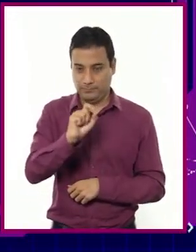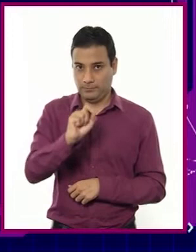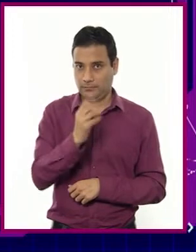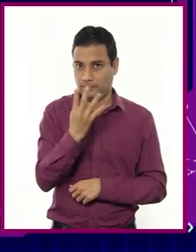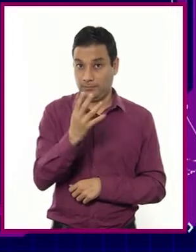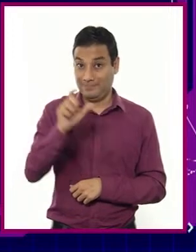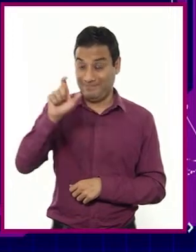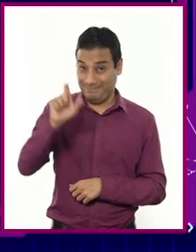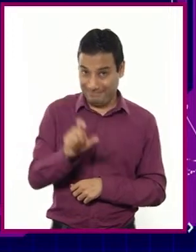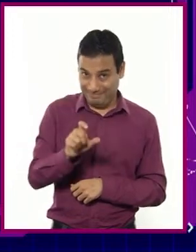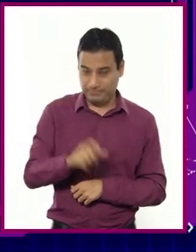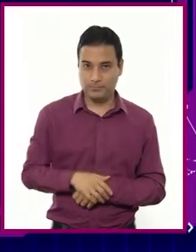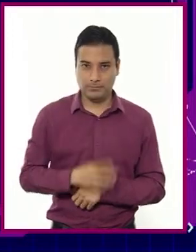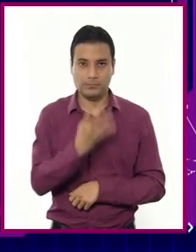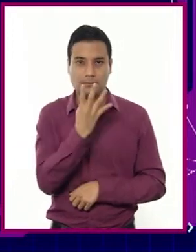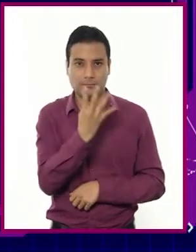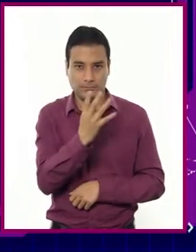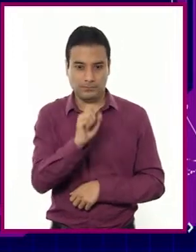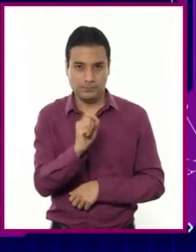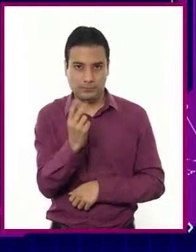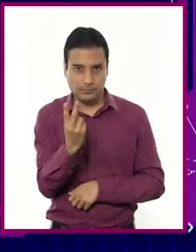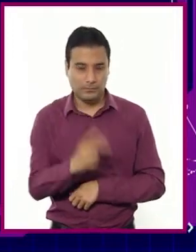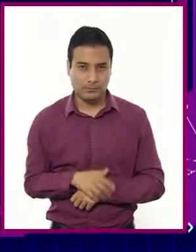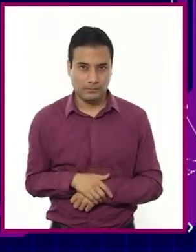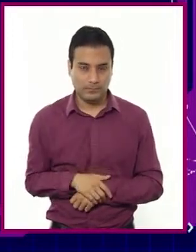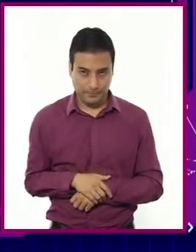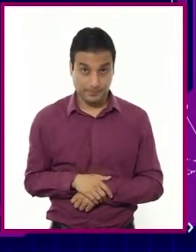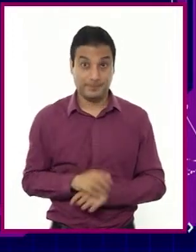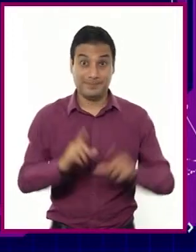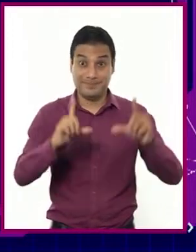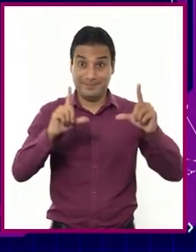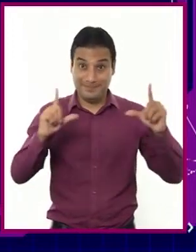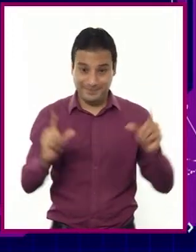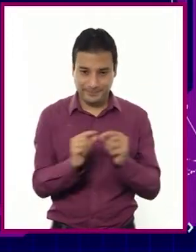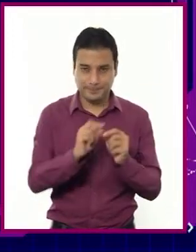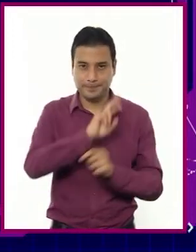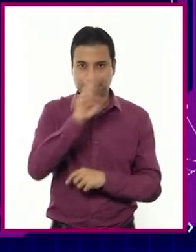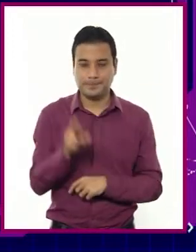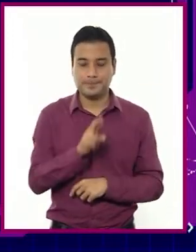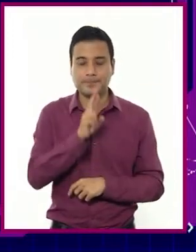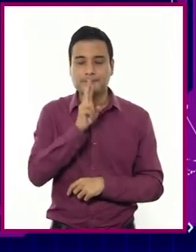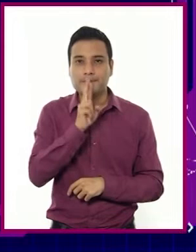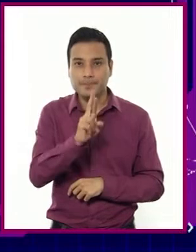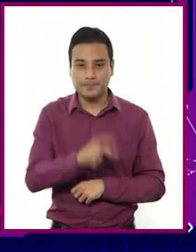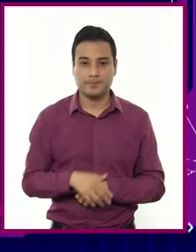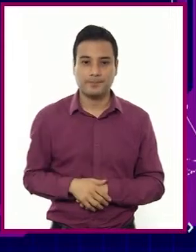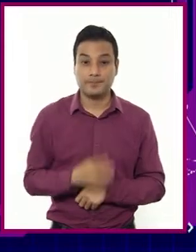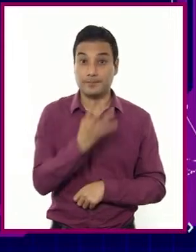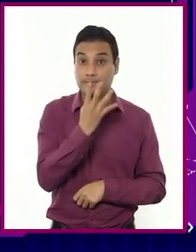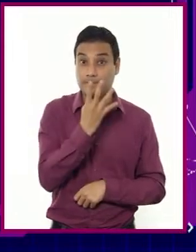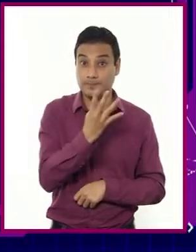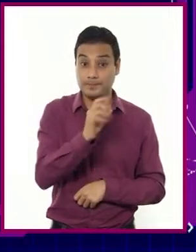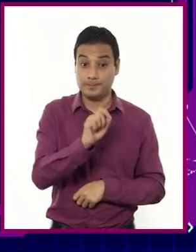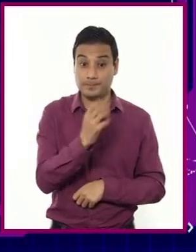0.74x y 4.2. Al simplificar, obtenemos la ecuación 4.5 menos 4.2